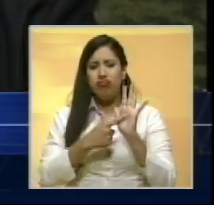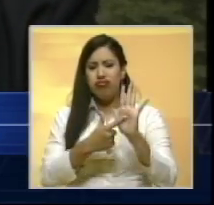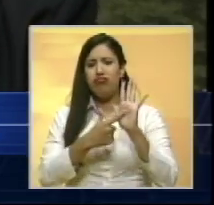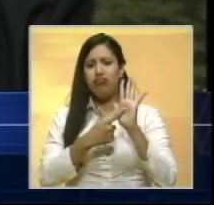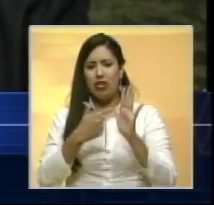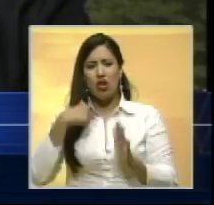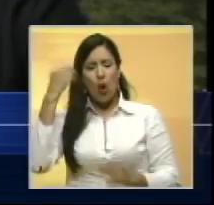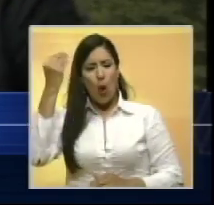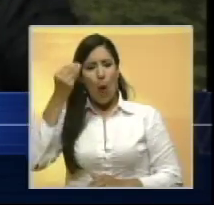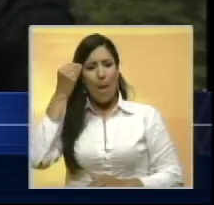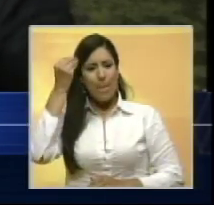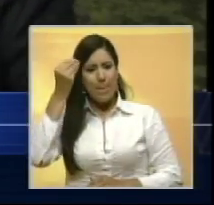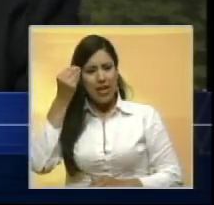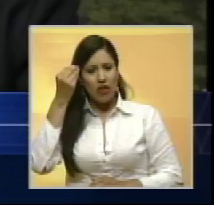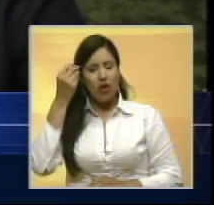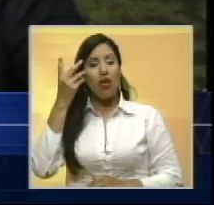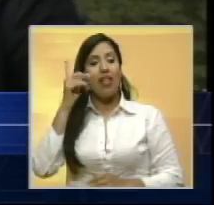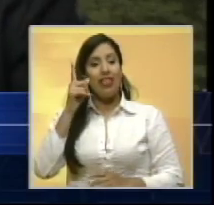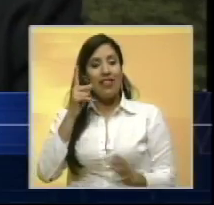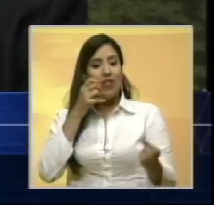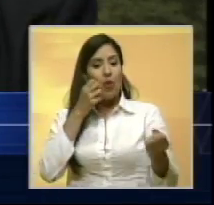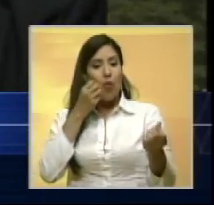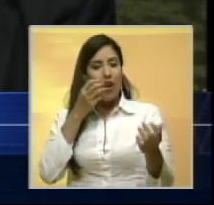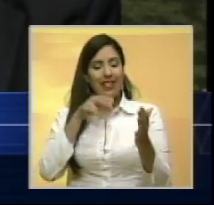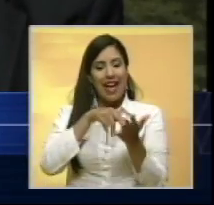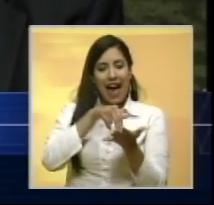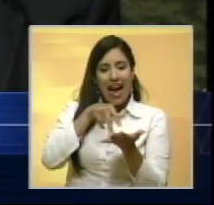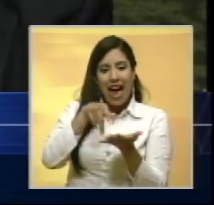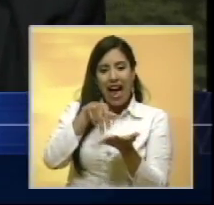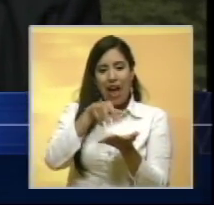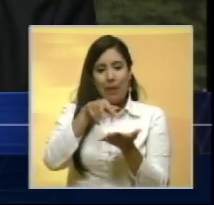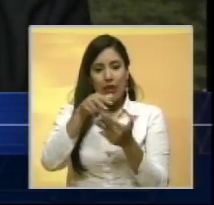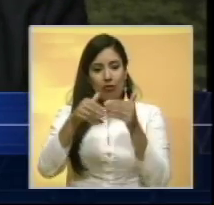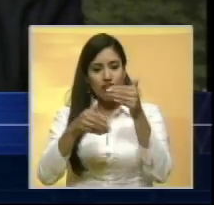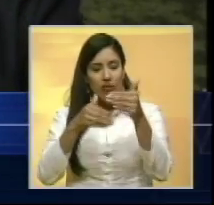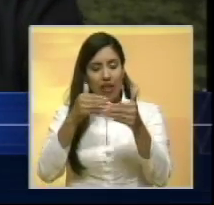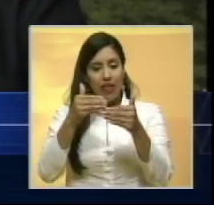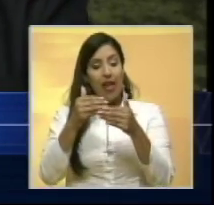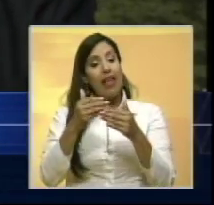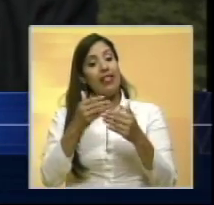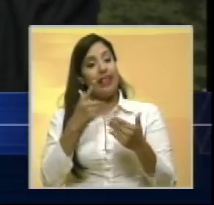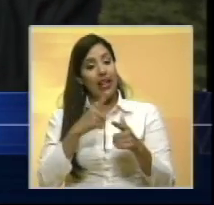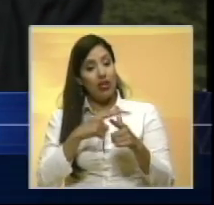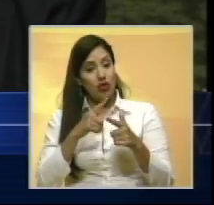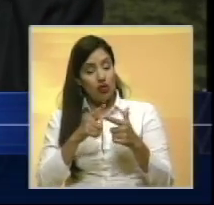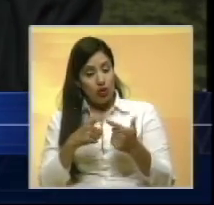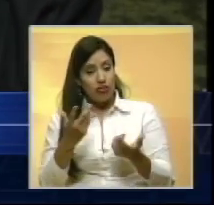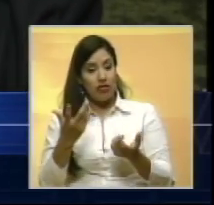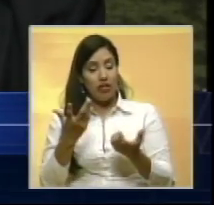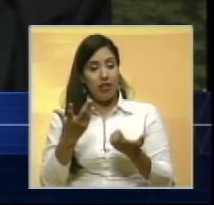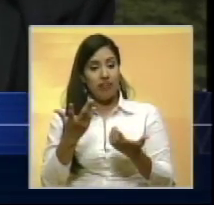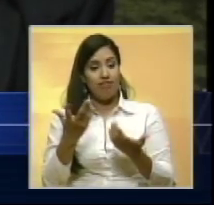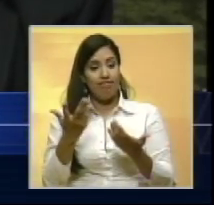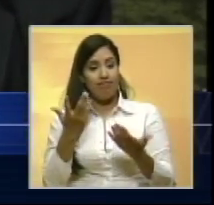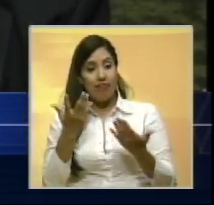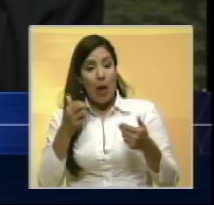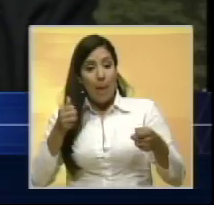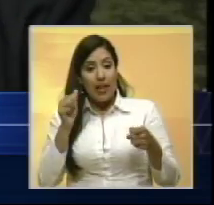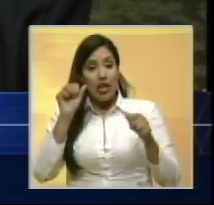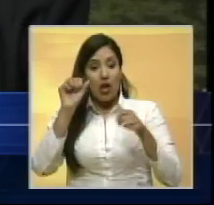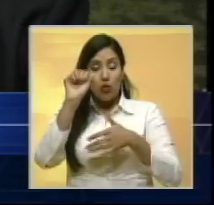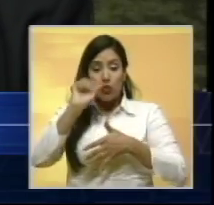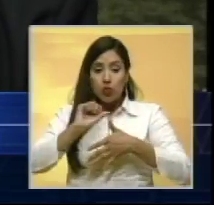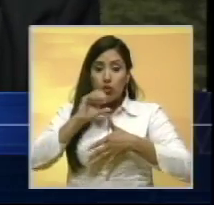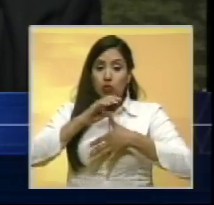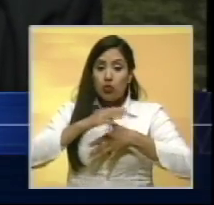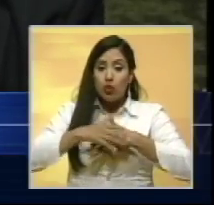sus puntos de vista al respecto y han señalado caminos hacia adelante. Entonces, simplemente el Mercosur tendrá